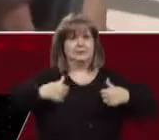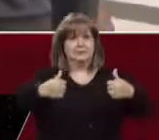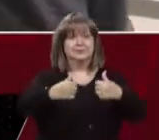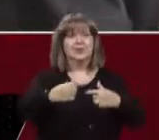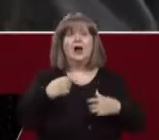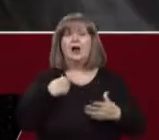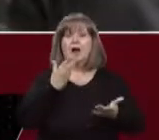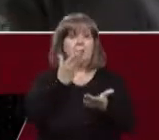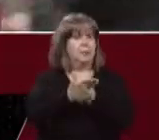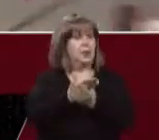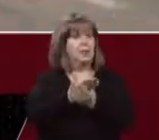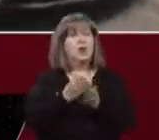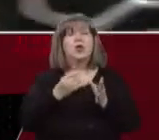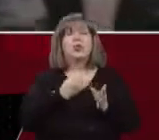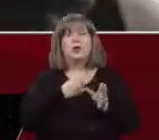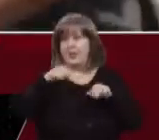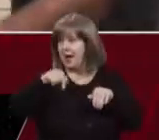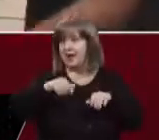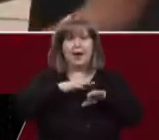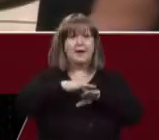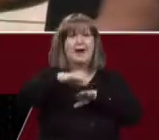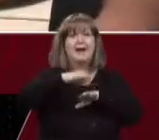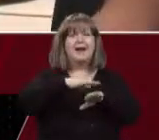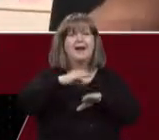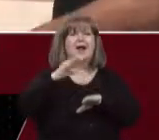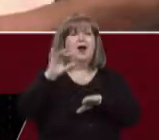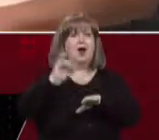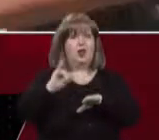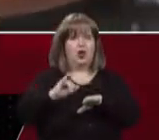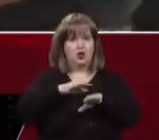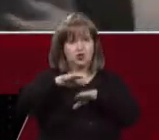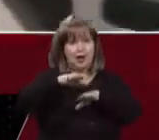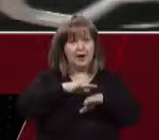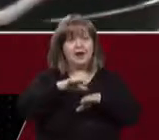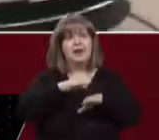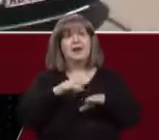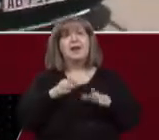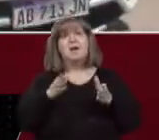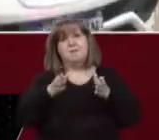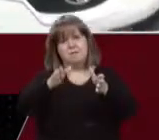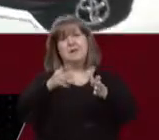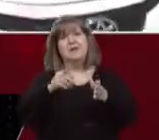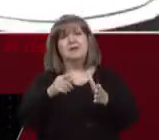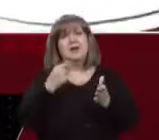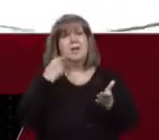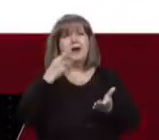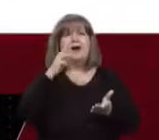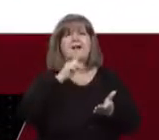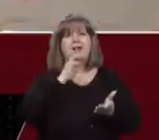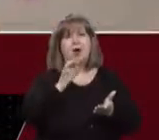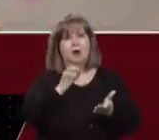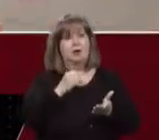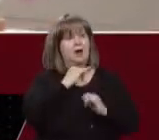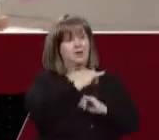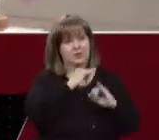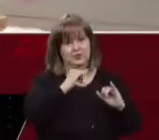puesto más intensivamente acá en el carril Godoy Cruz. Más allá de los controles rutinarios que estamos realizando, estamos solicitando y notificando por la RTO.